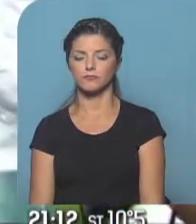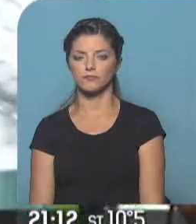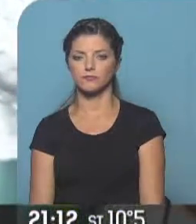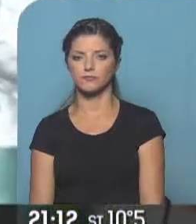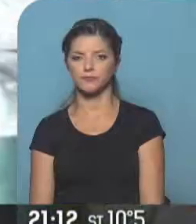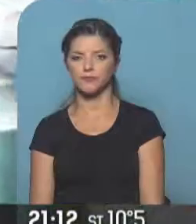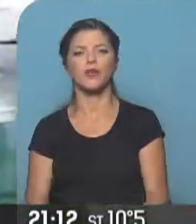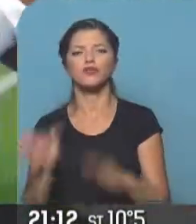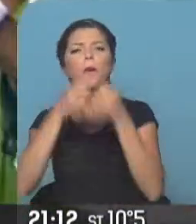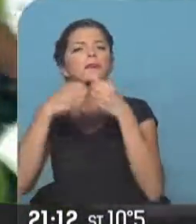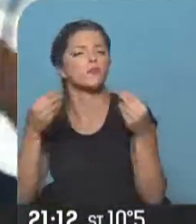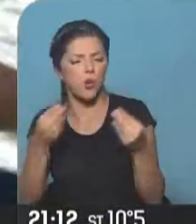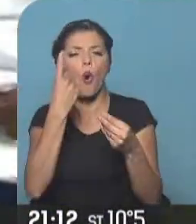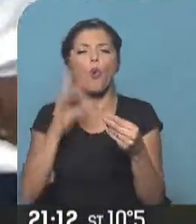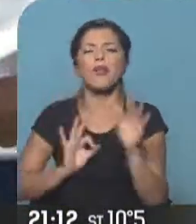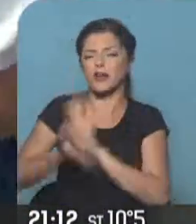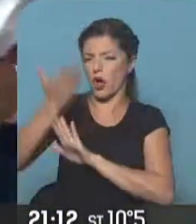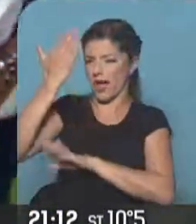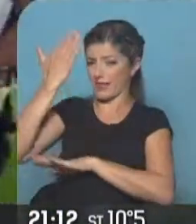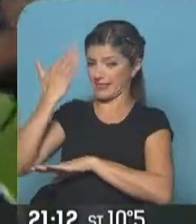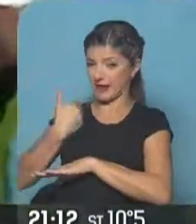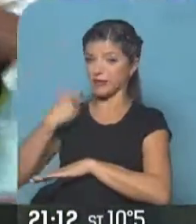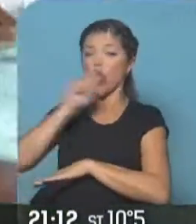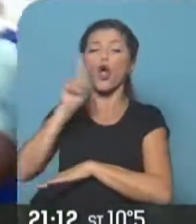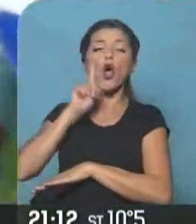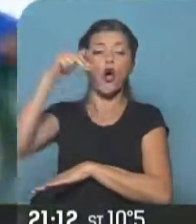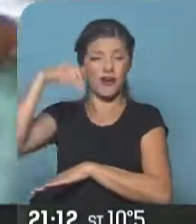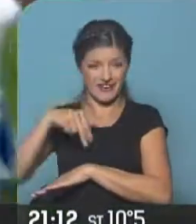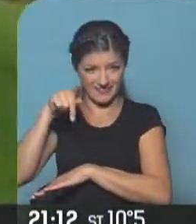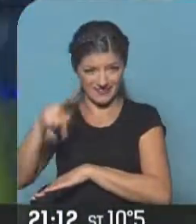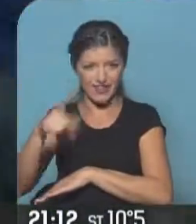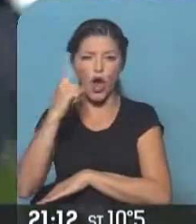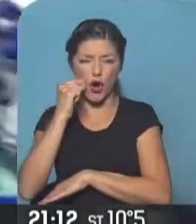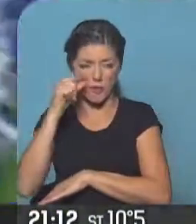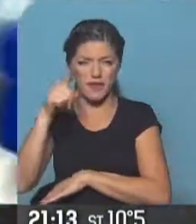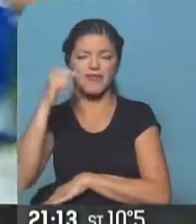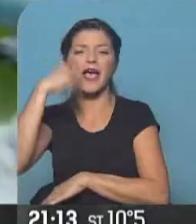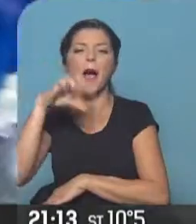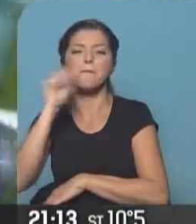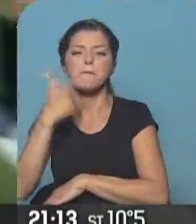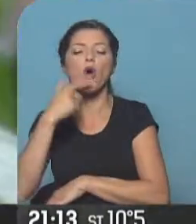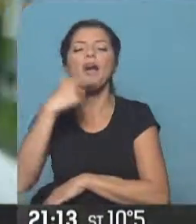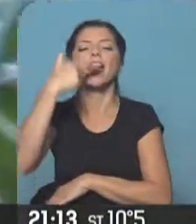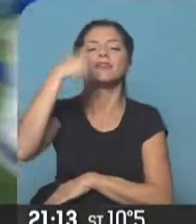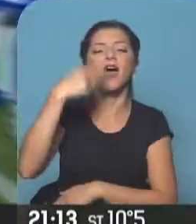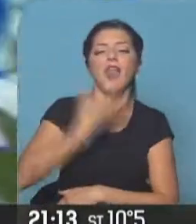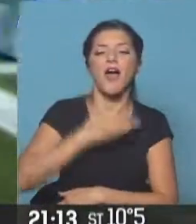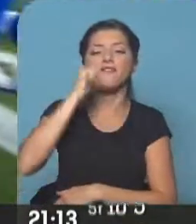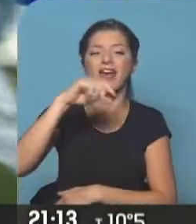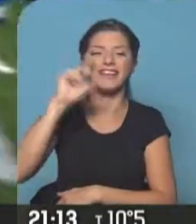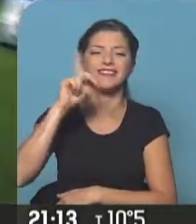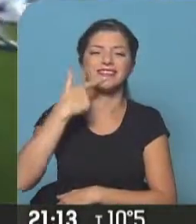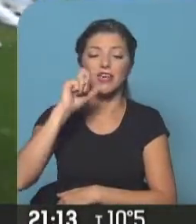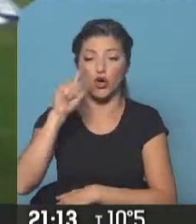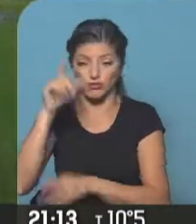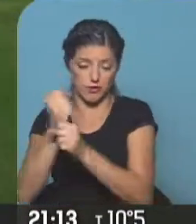La historia comenzó hace casi un año cuando Colin Kaepernick, el mariscal de campo de San Francisco, perdió su trabajo y Donald Trump